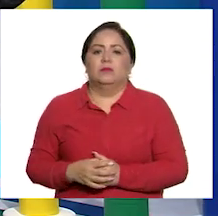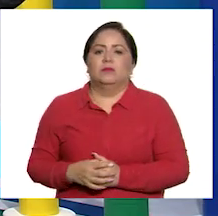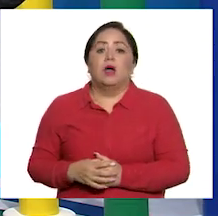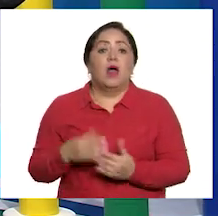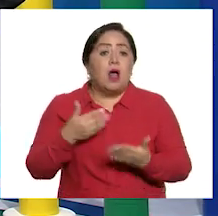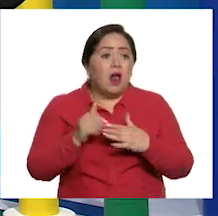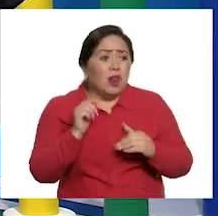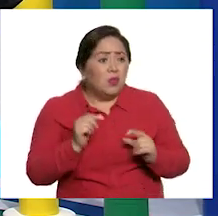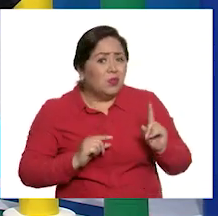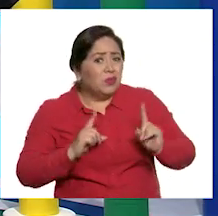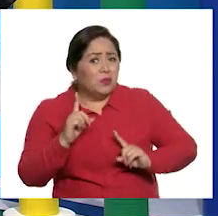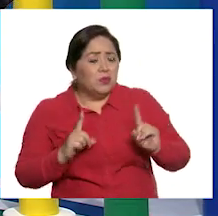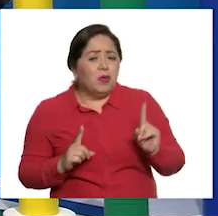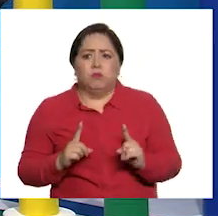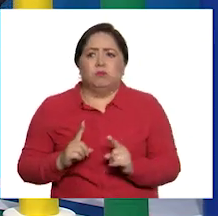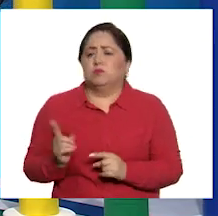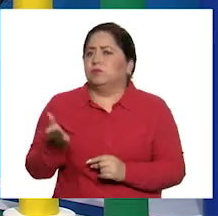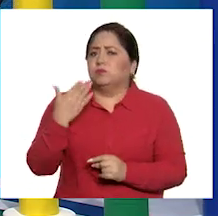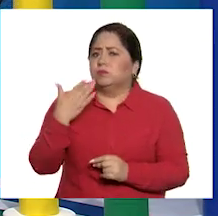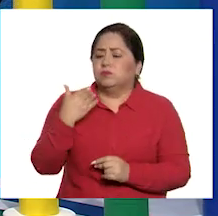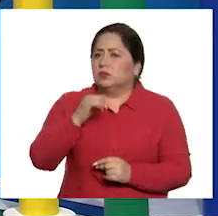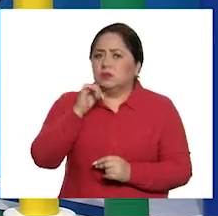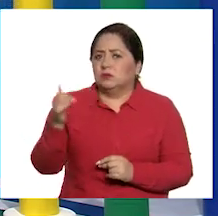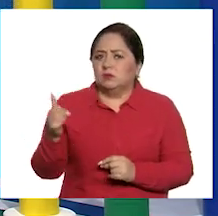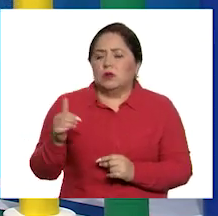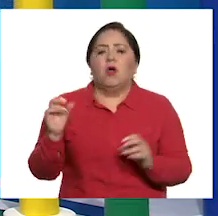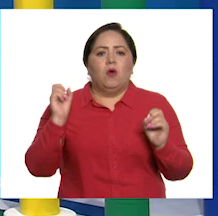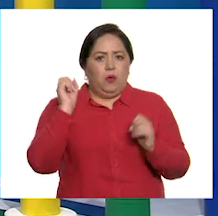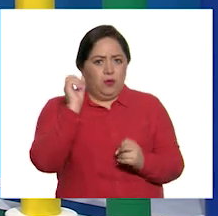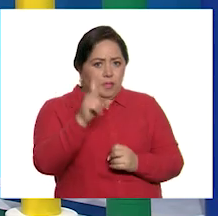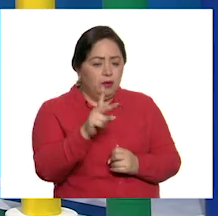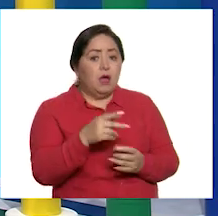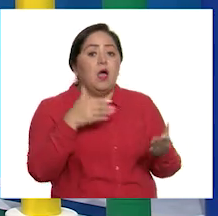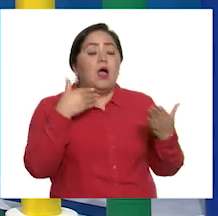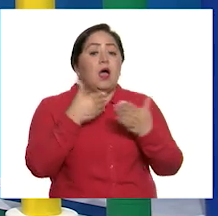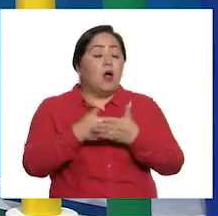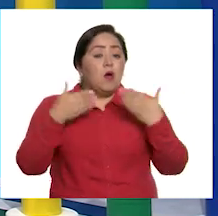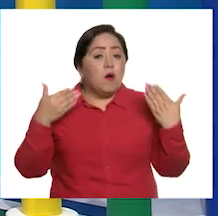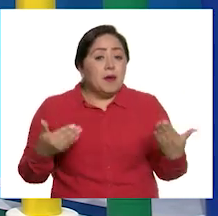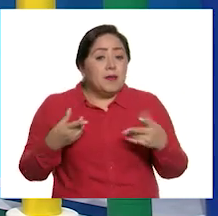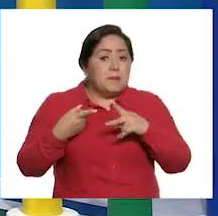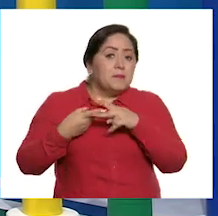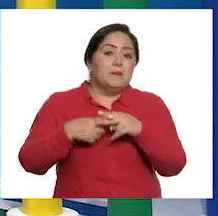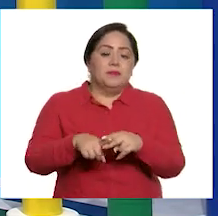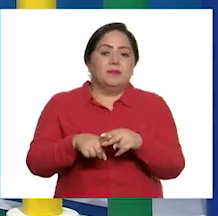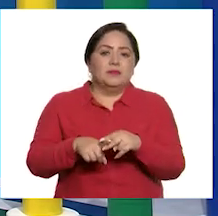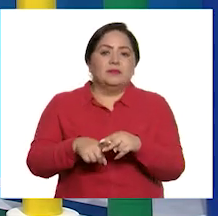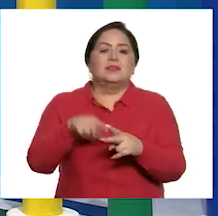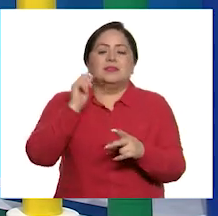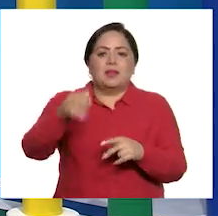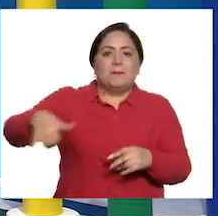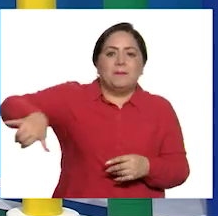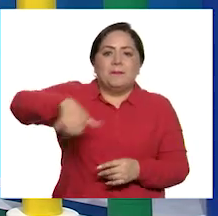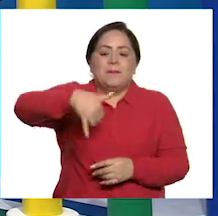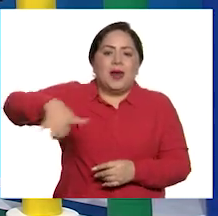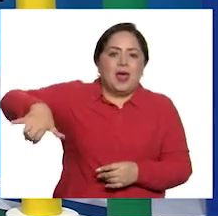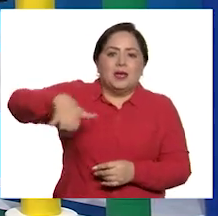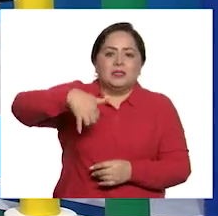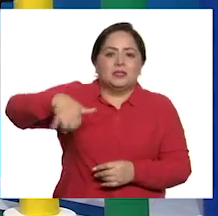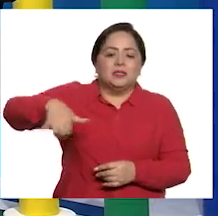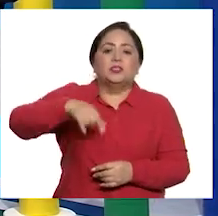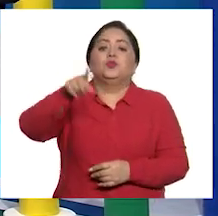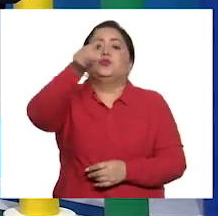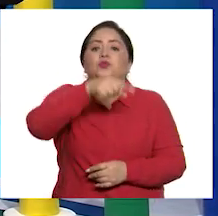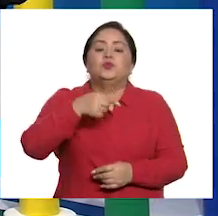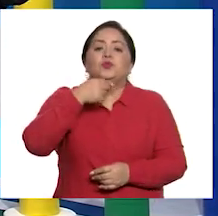¿Tienen alguna duda? Ninguna. No. Ok, entonces empecemos con la plancha. Niñas